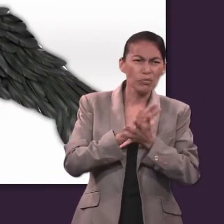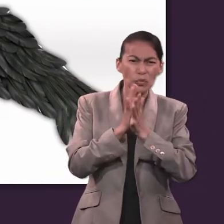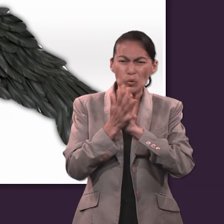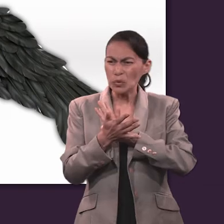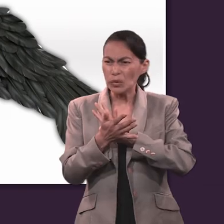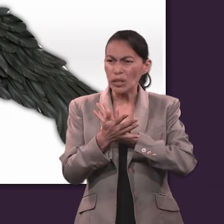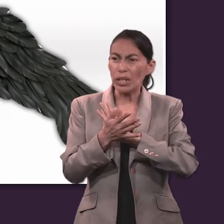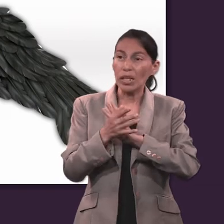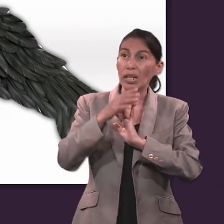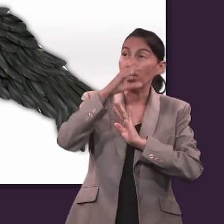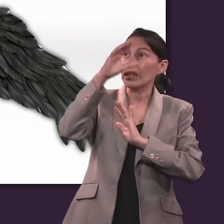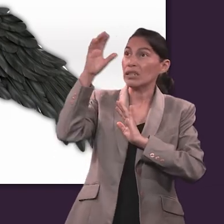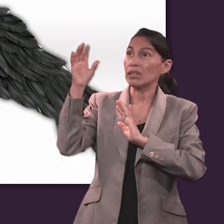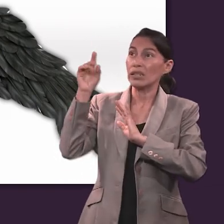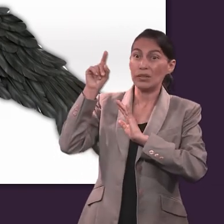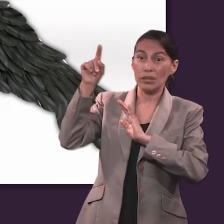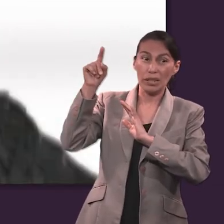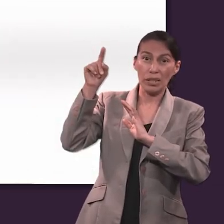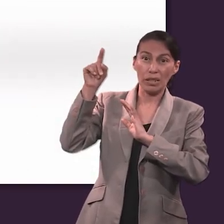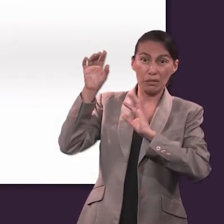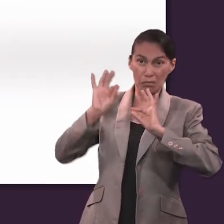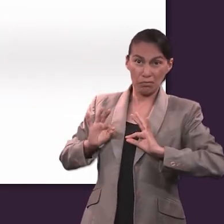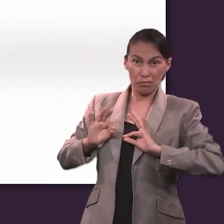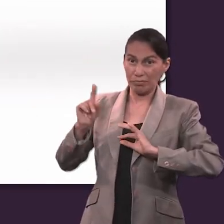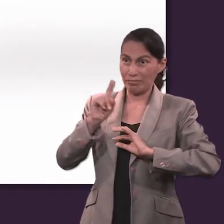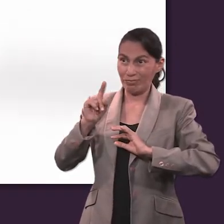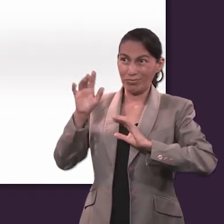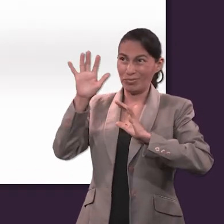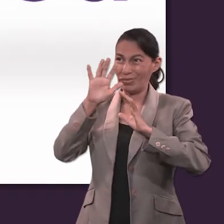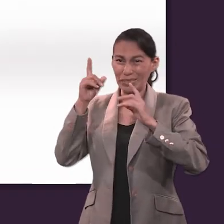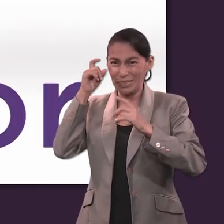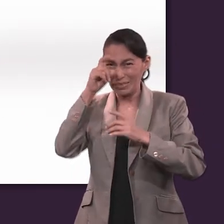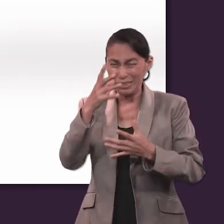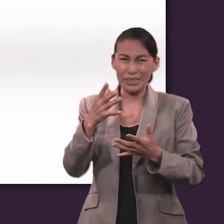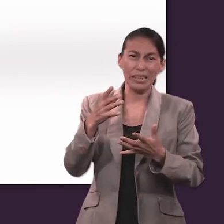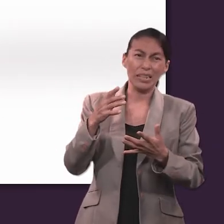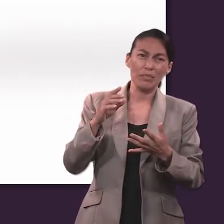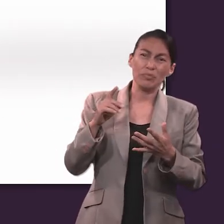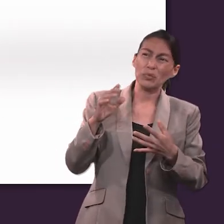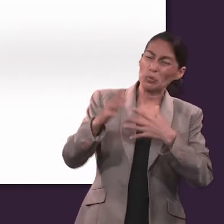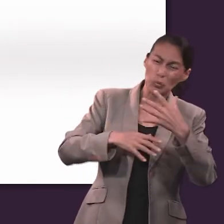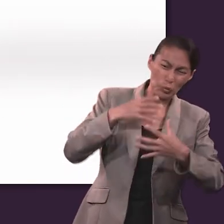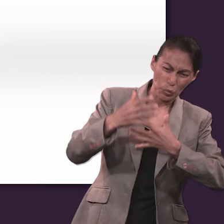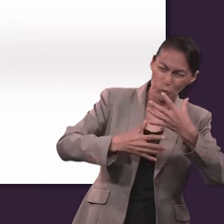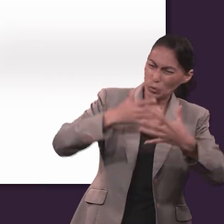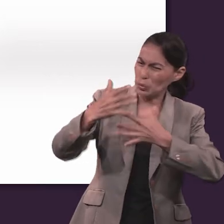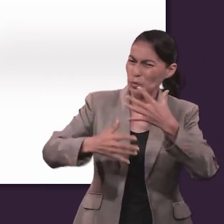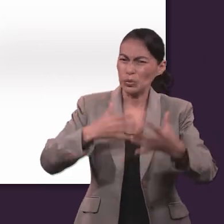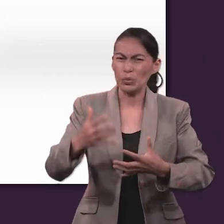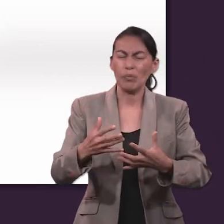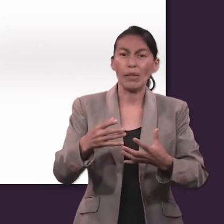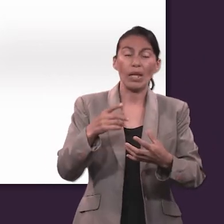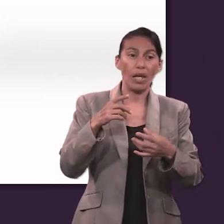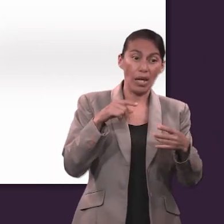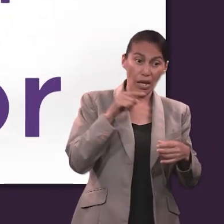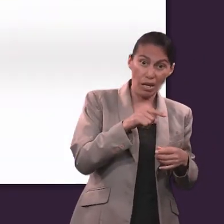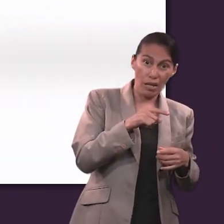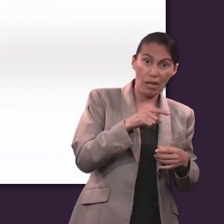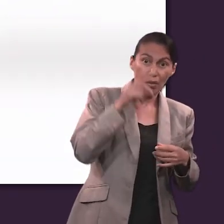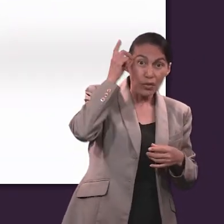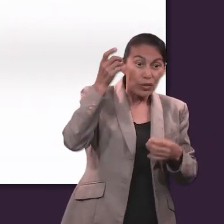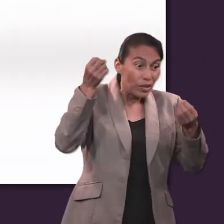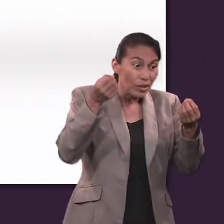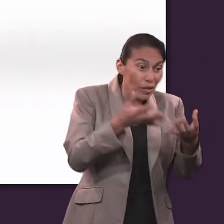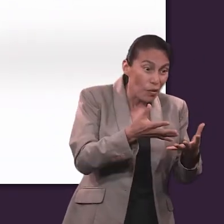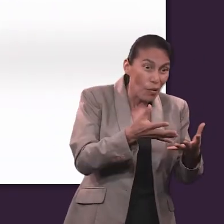paz perfecta del cielo. Básicamente, un ser creado atacó a su creador y surgió el desorden. El que